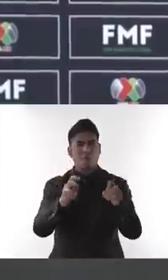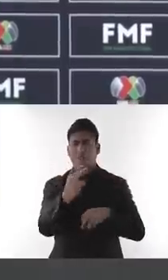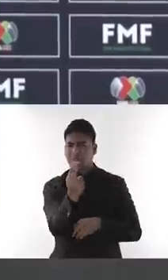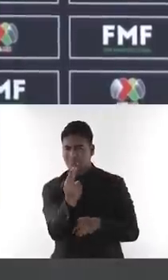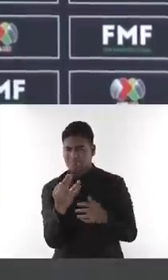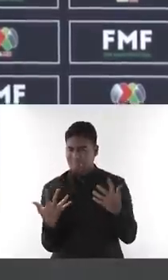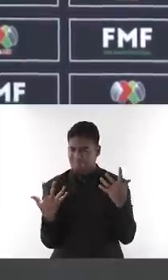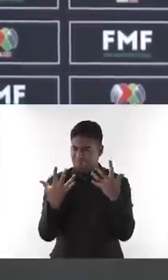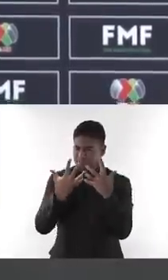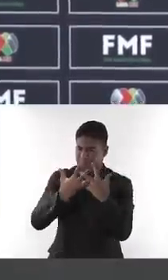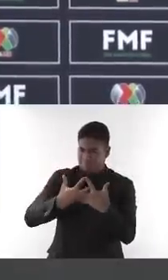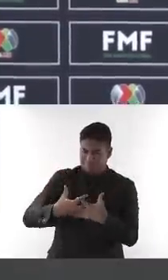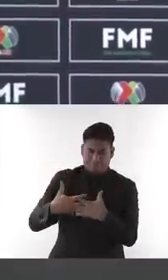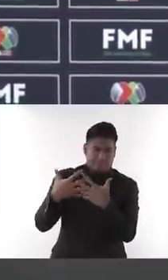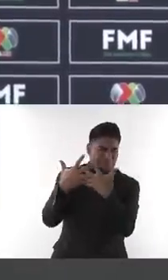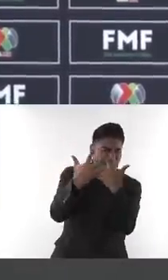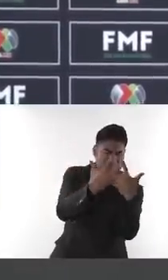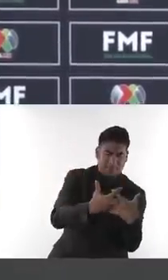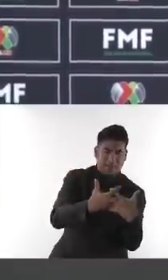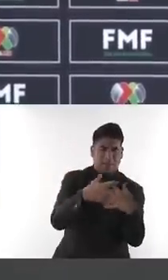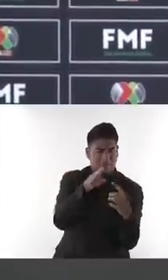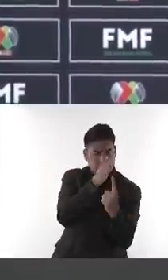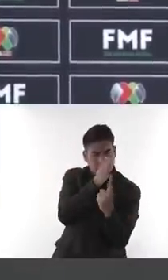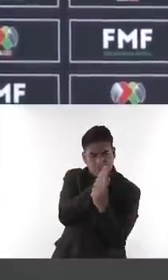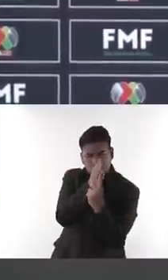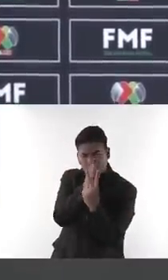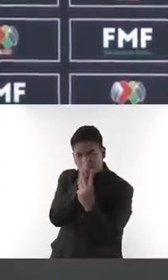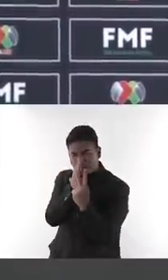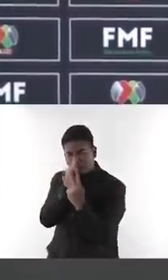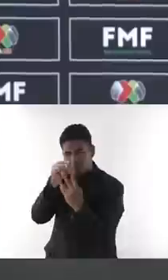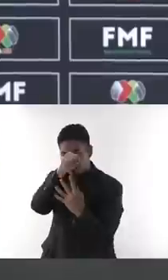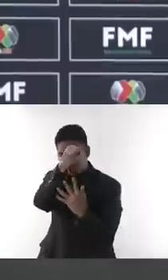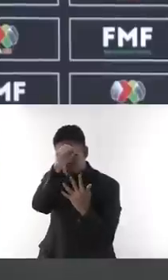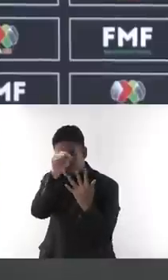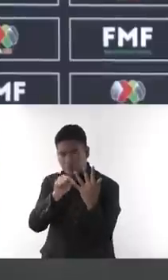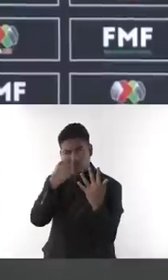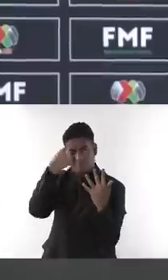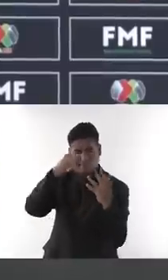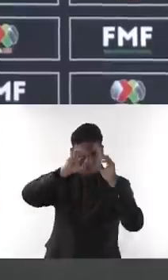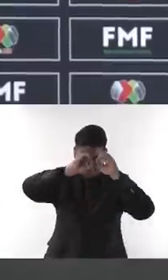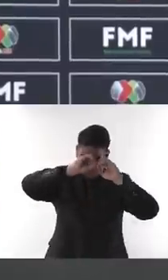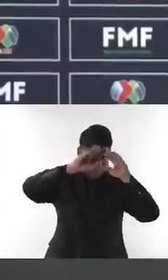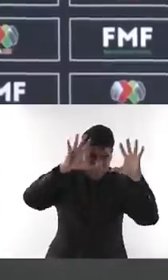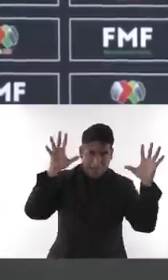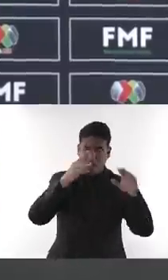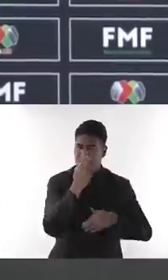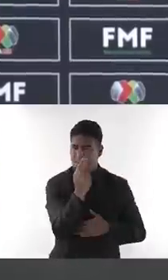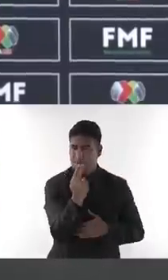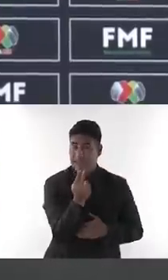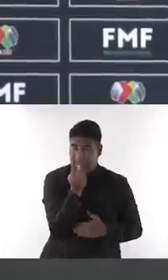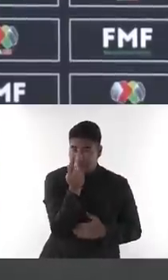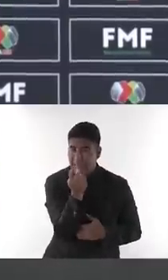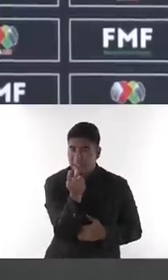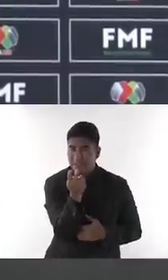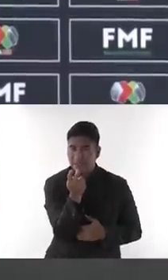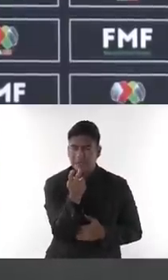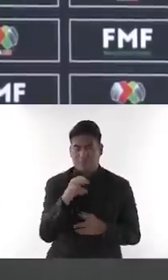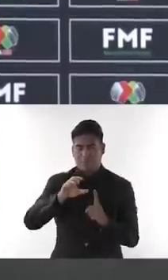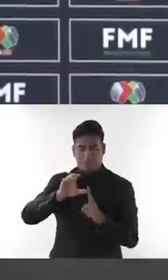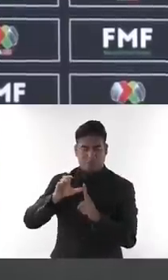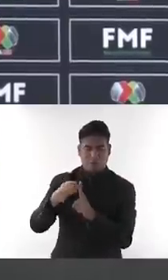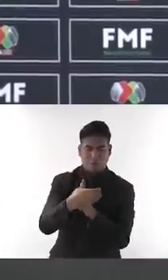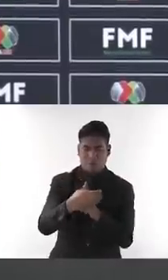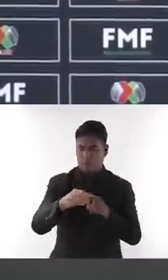los objetivos claros. Y en ese sentido, la relevancia del Comité de Selecciones Nacionales entra en su